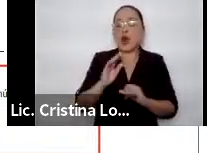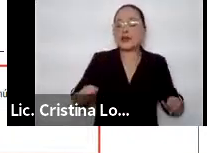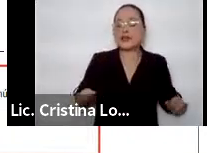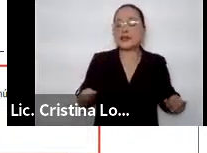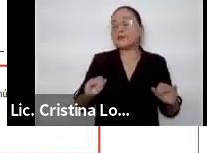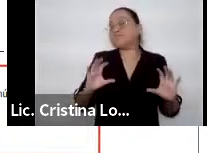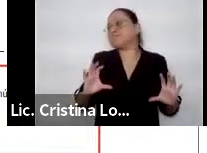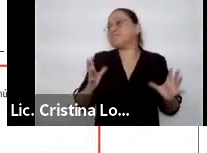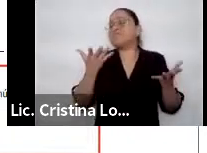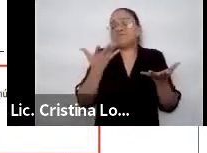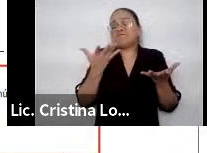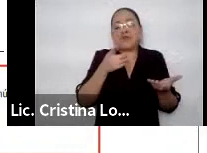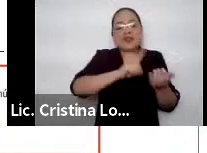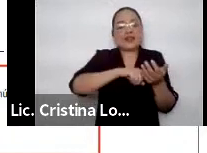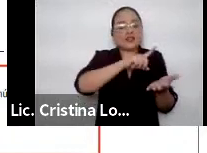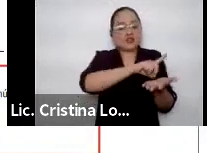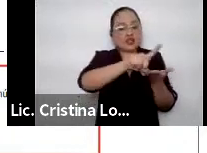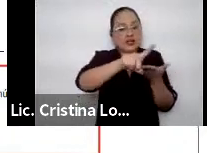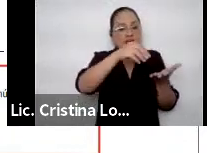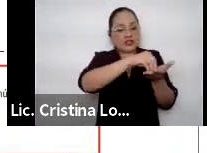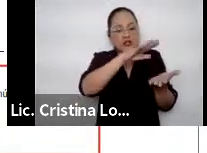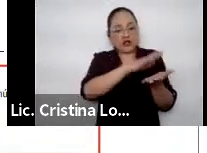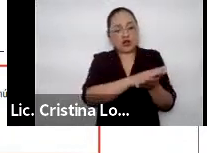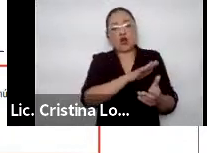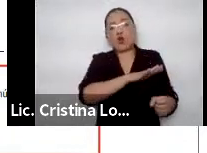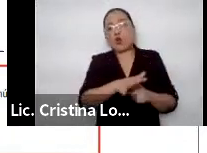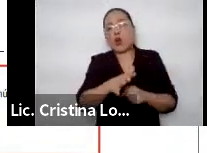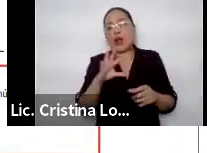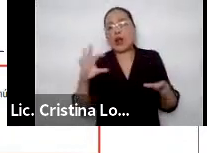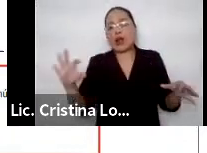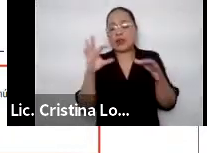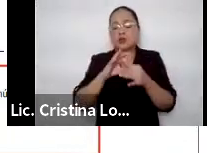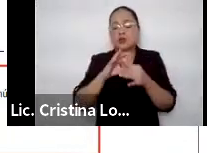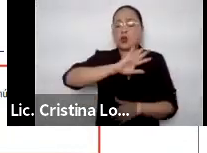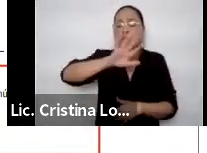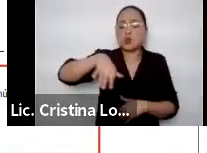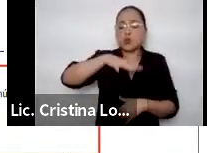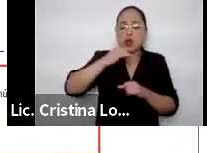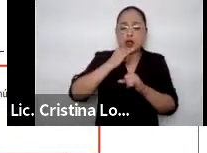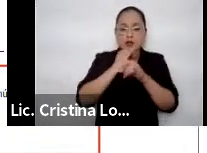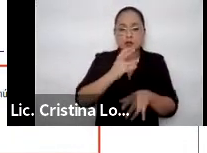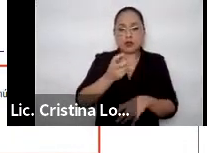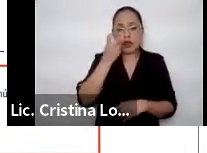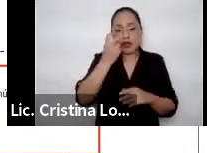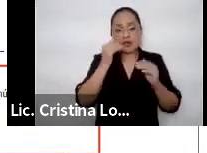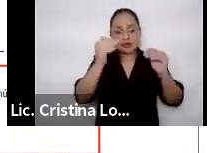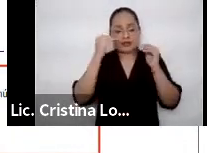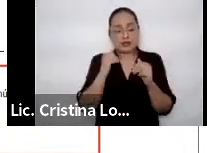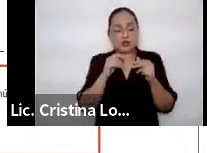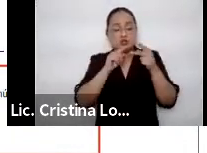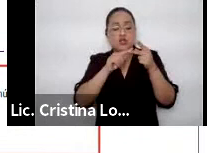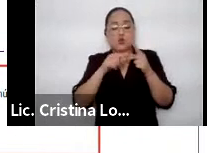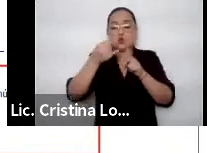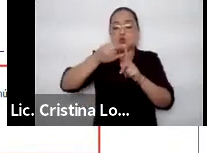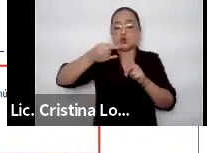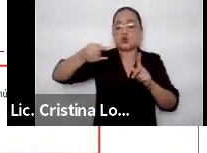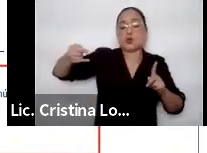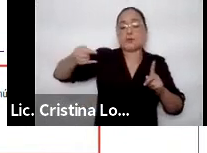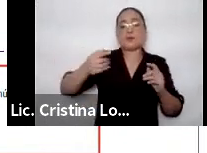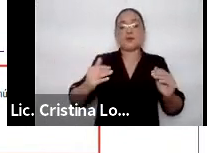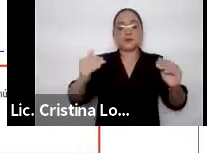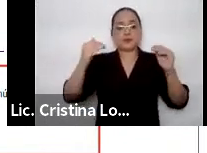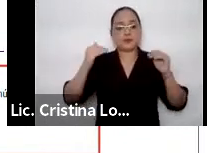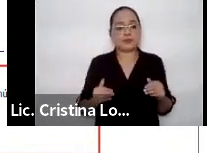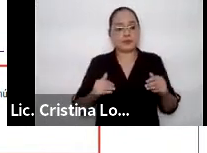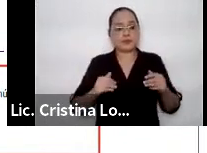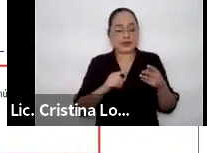¿sí?, fundamental sobre el cual va a versar ese criterio. Y lo vamos a buscar en este segundo apartado. Después viene